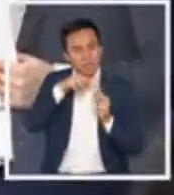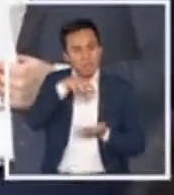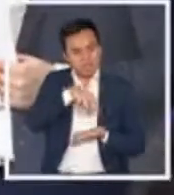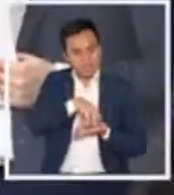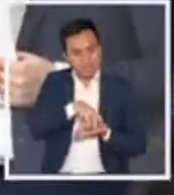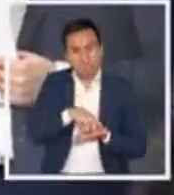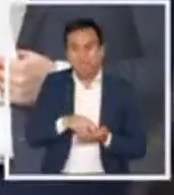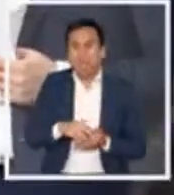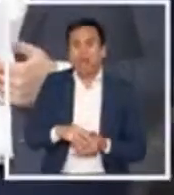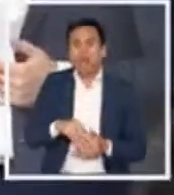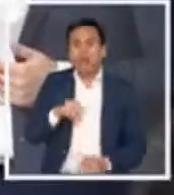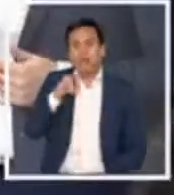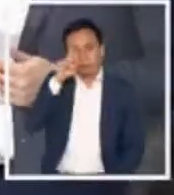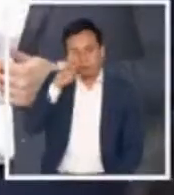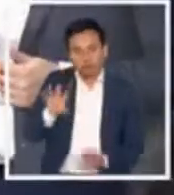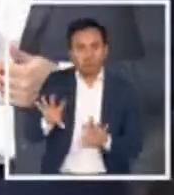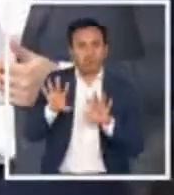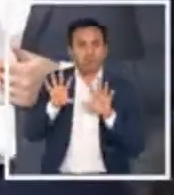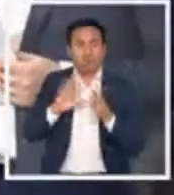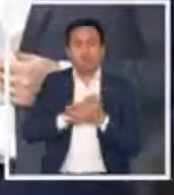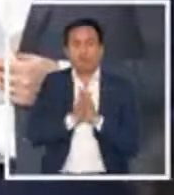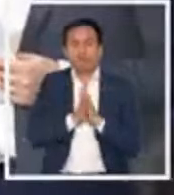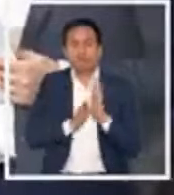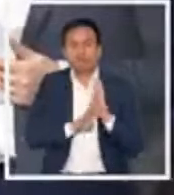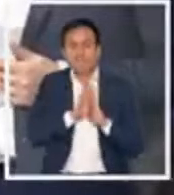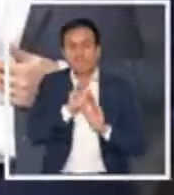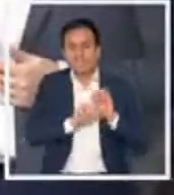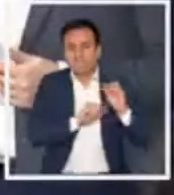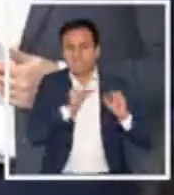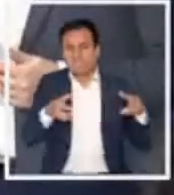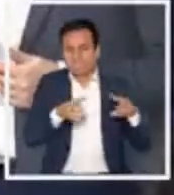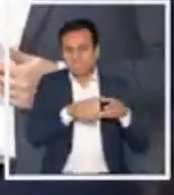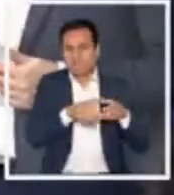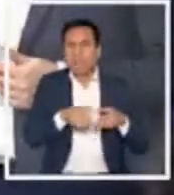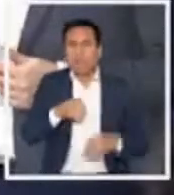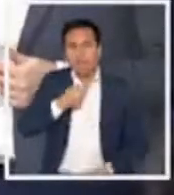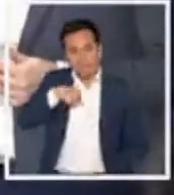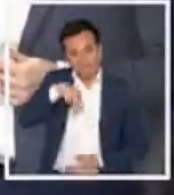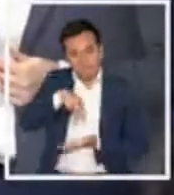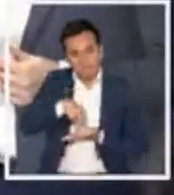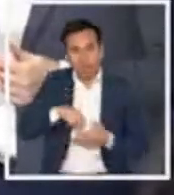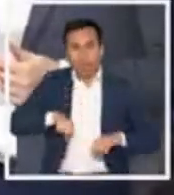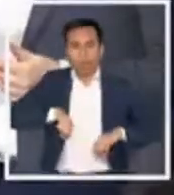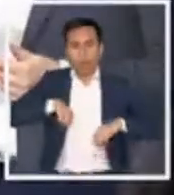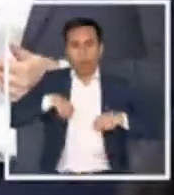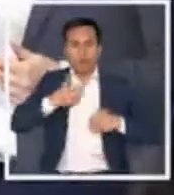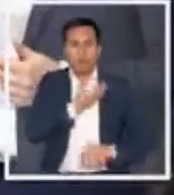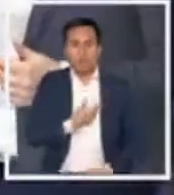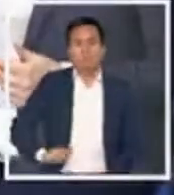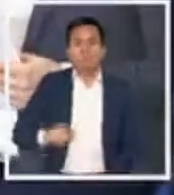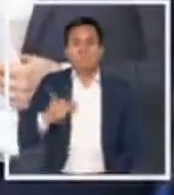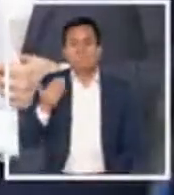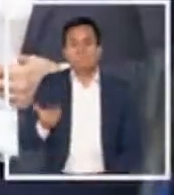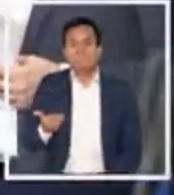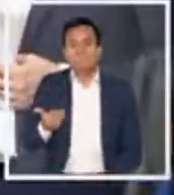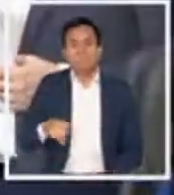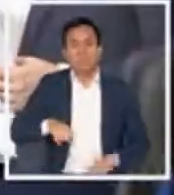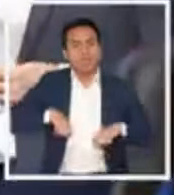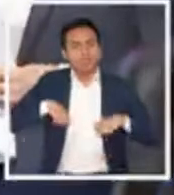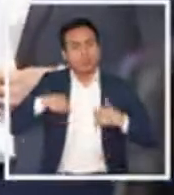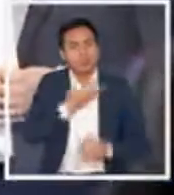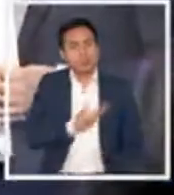la admiración de todos los progresistas, aquí estamos, eres un joven presidente y este